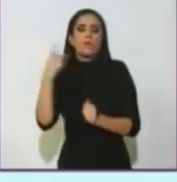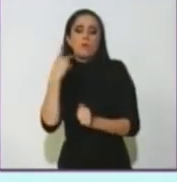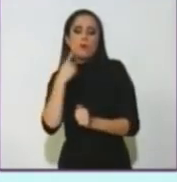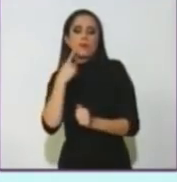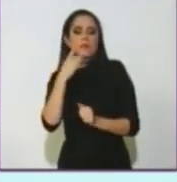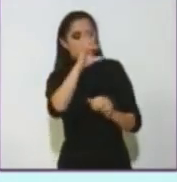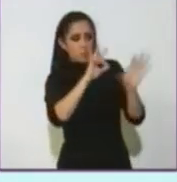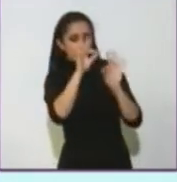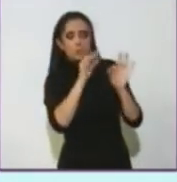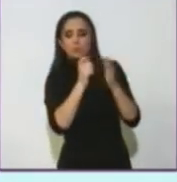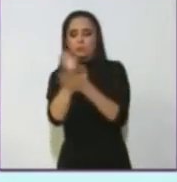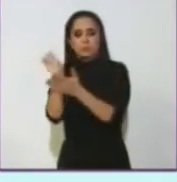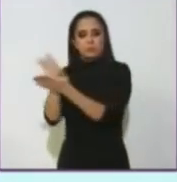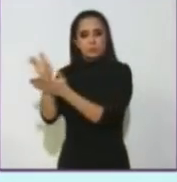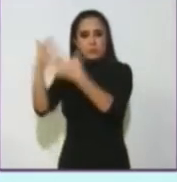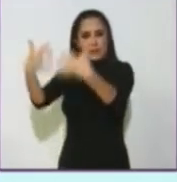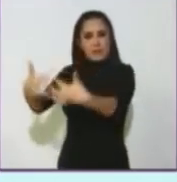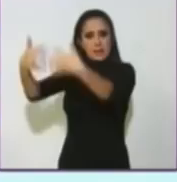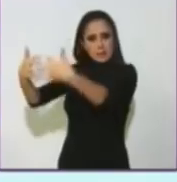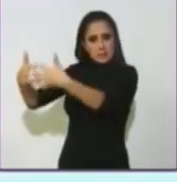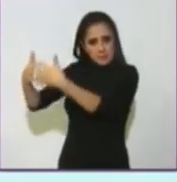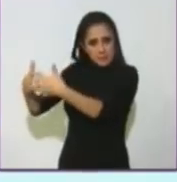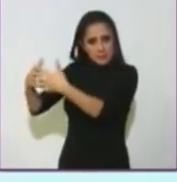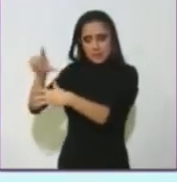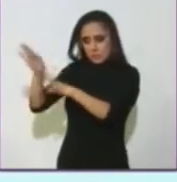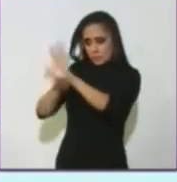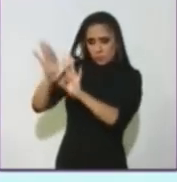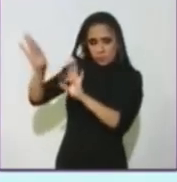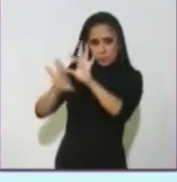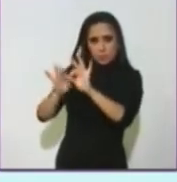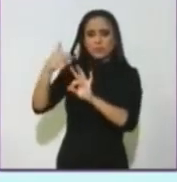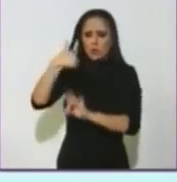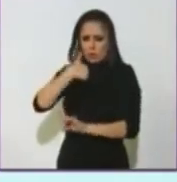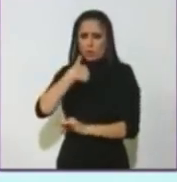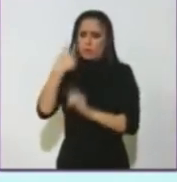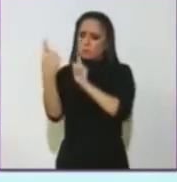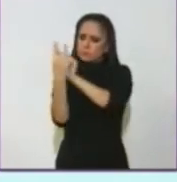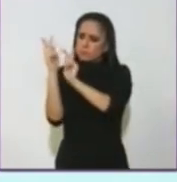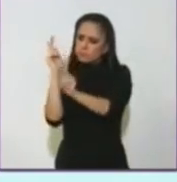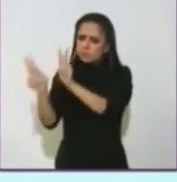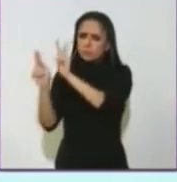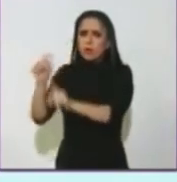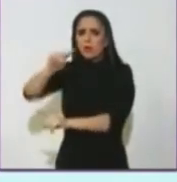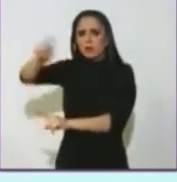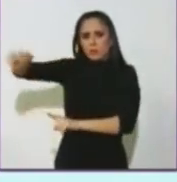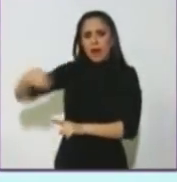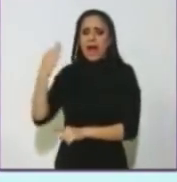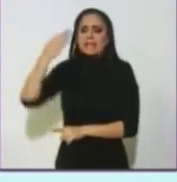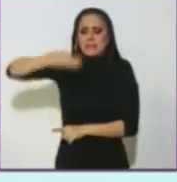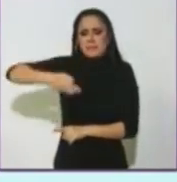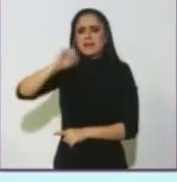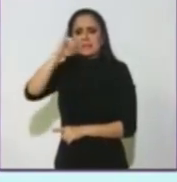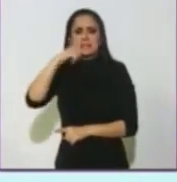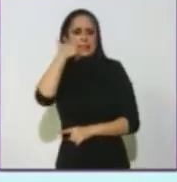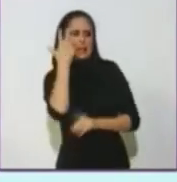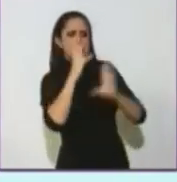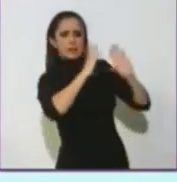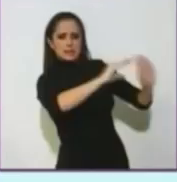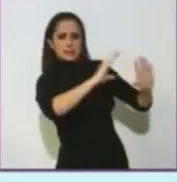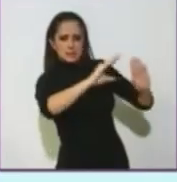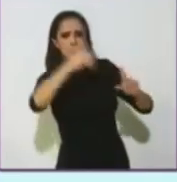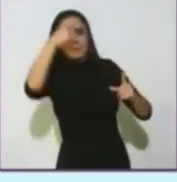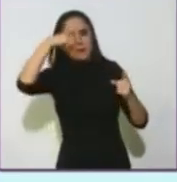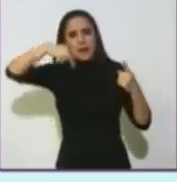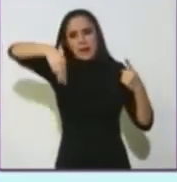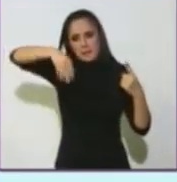todas las firmas certificadas con las que he platicado que estuvieron dispuestas a impartir cursos de capacitación tanto a los